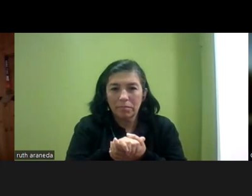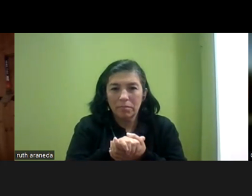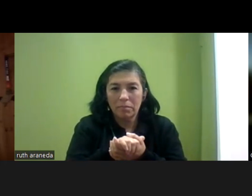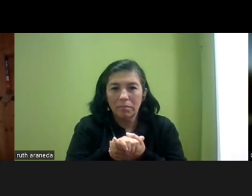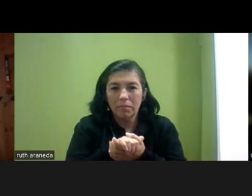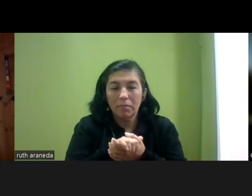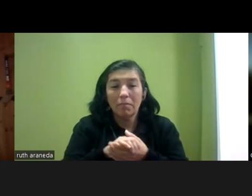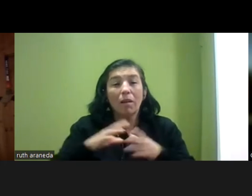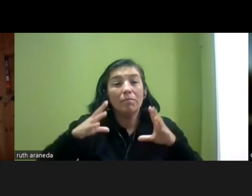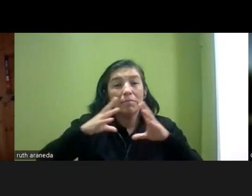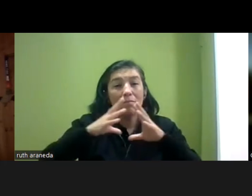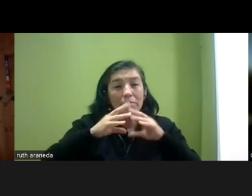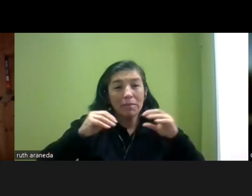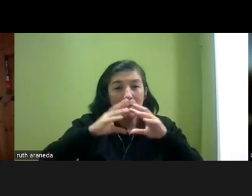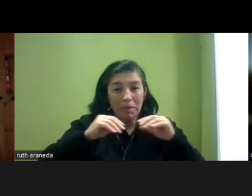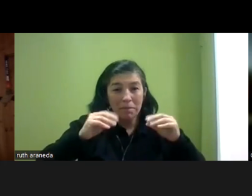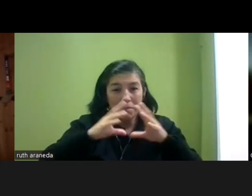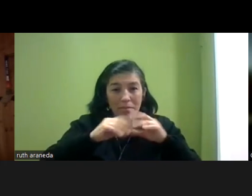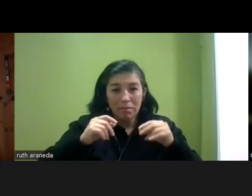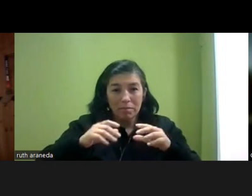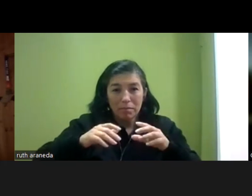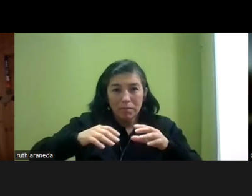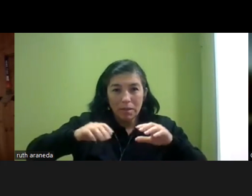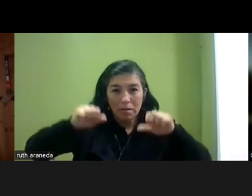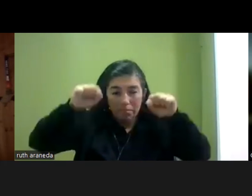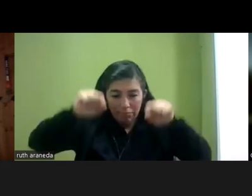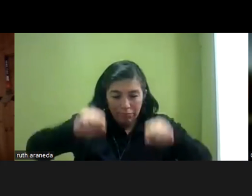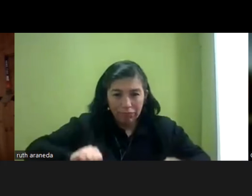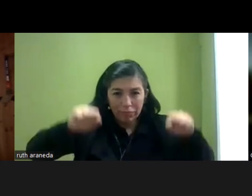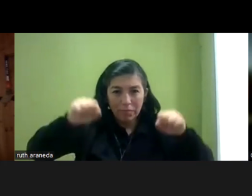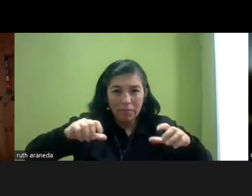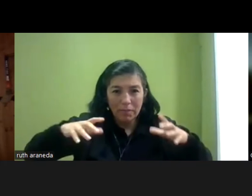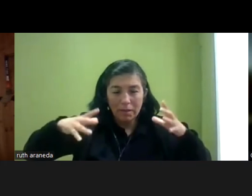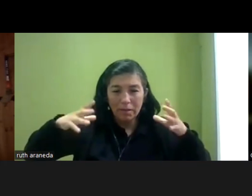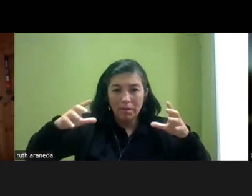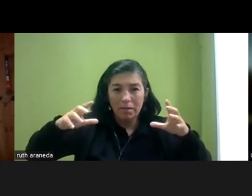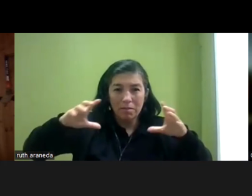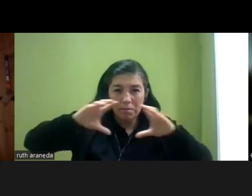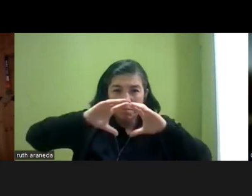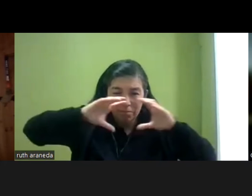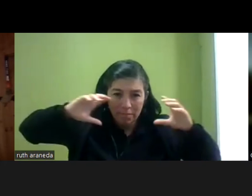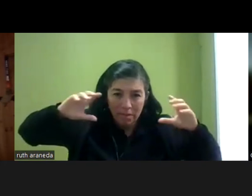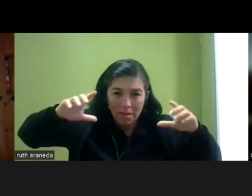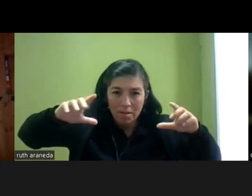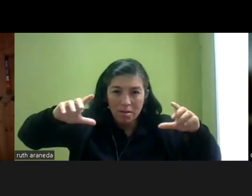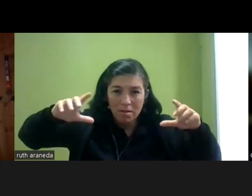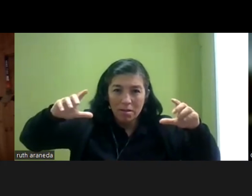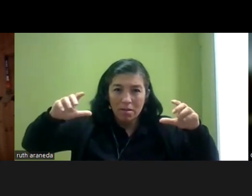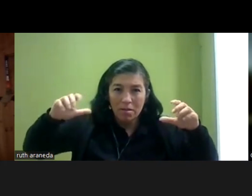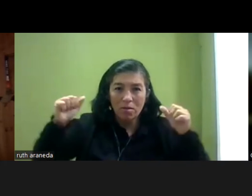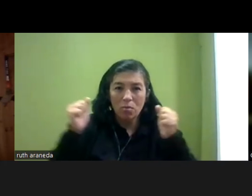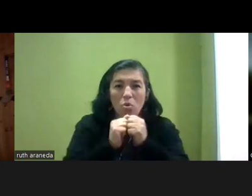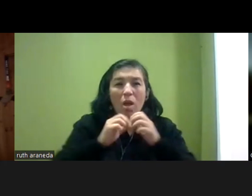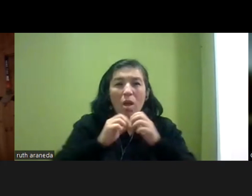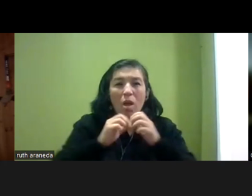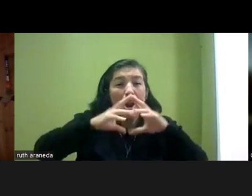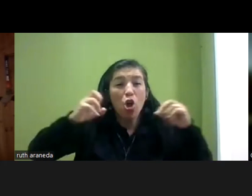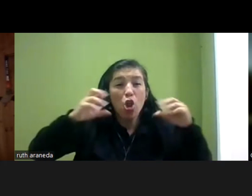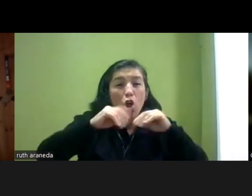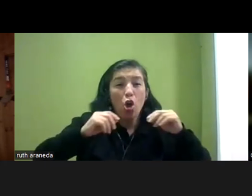acolchados textiles o con grandes eh, acompañamientos de algodón,